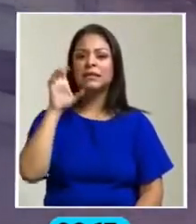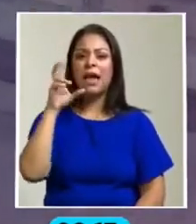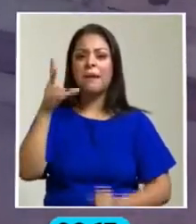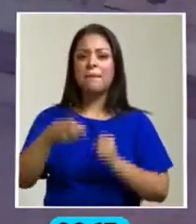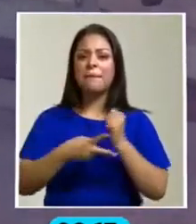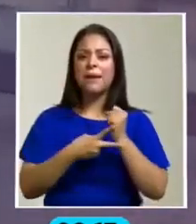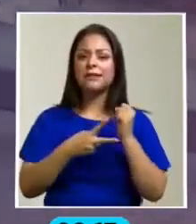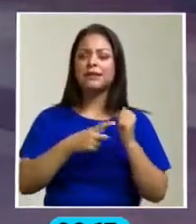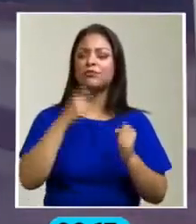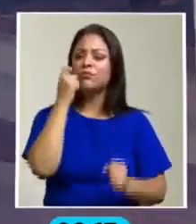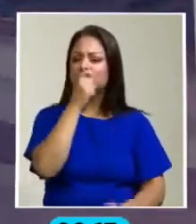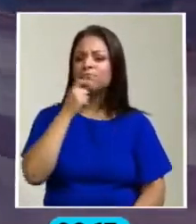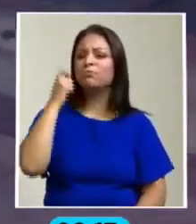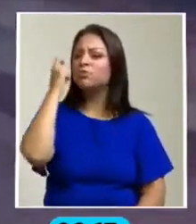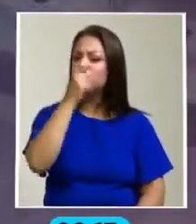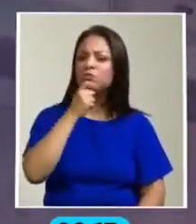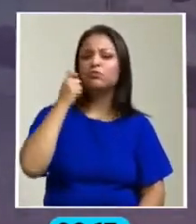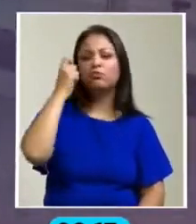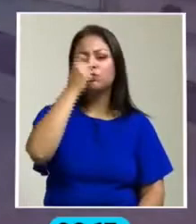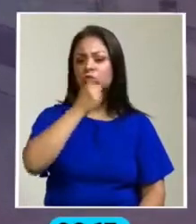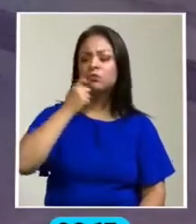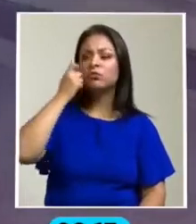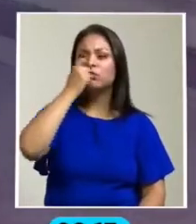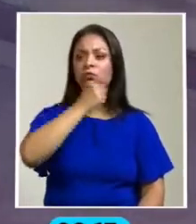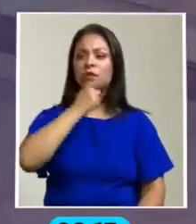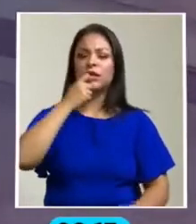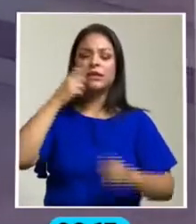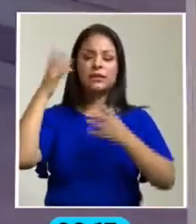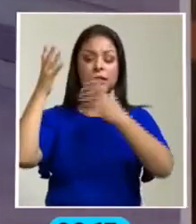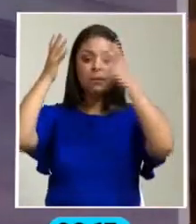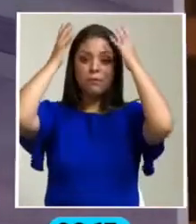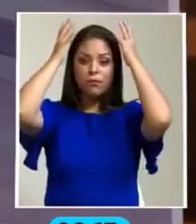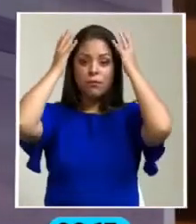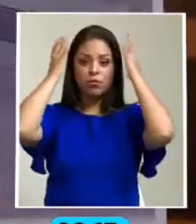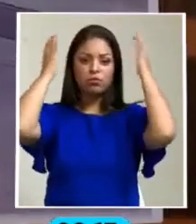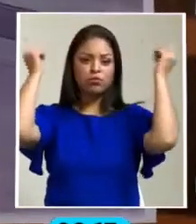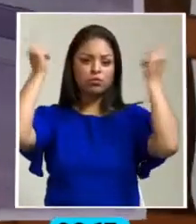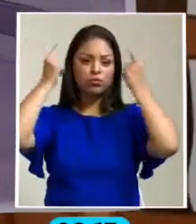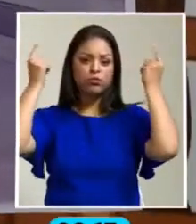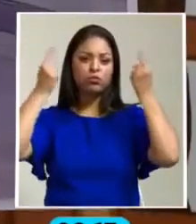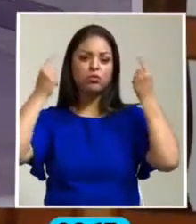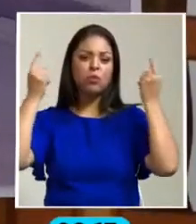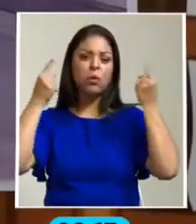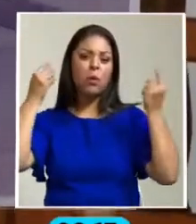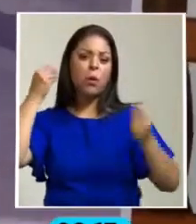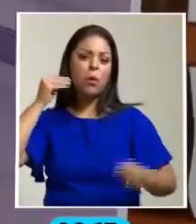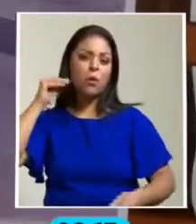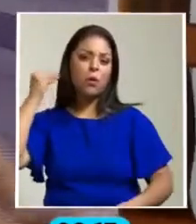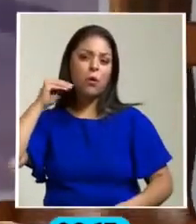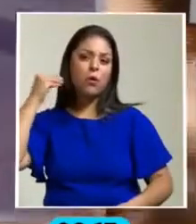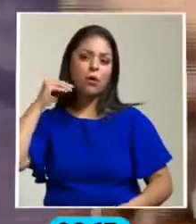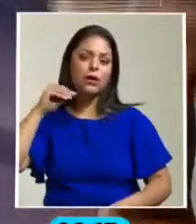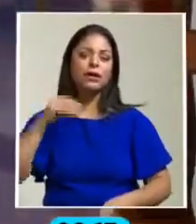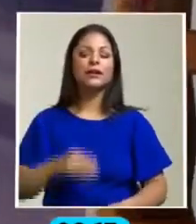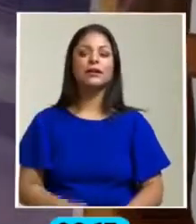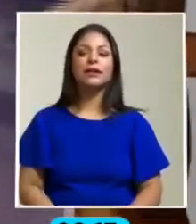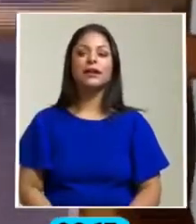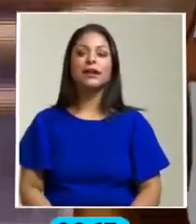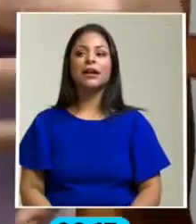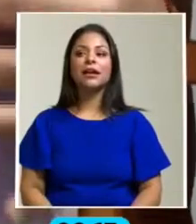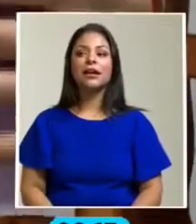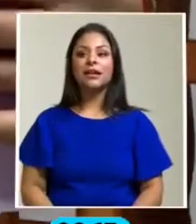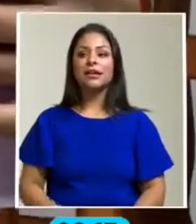Se puso su peluquita de rizos dorados. Las chicas las chicas de la